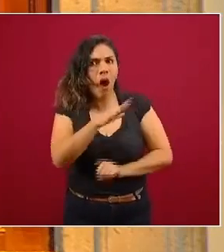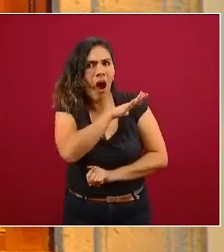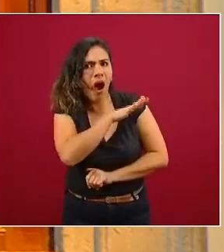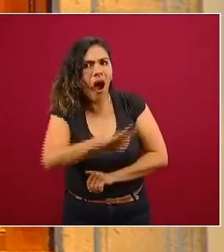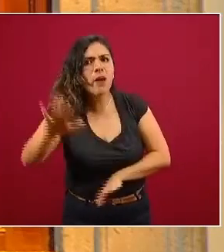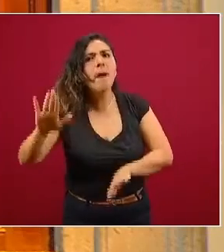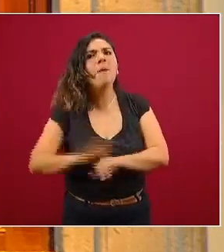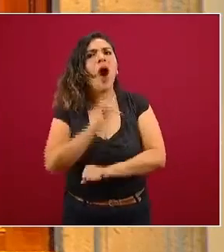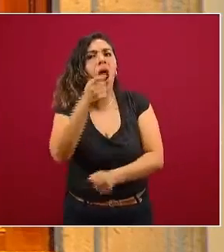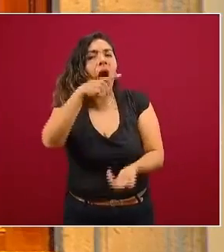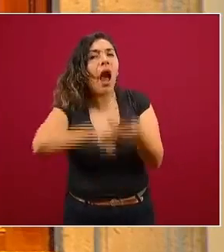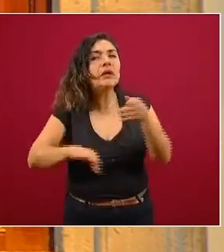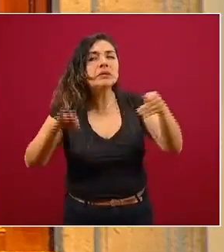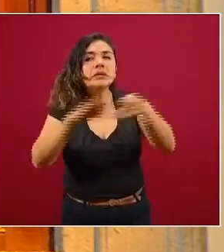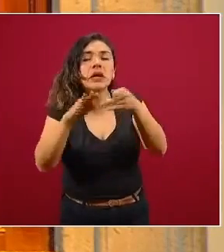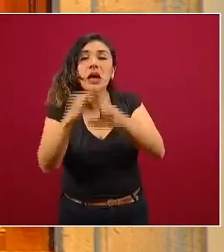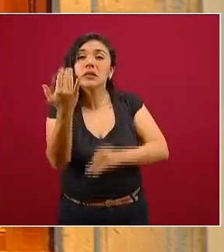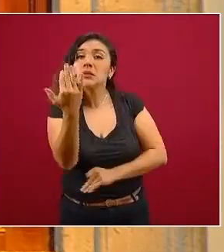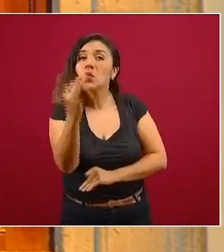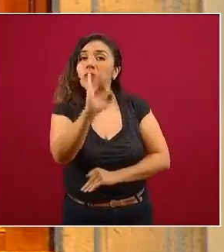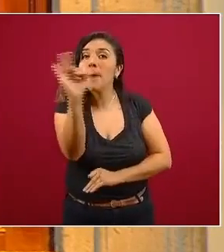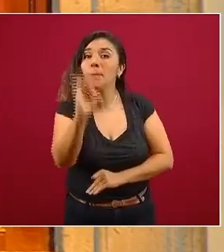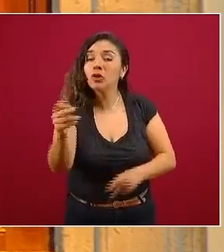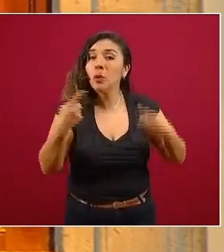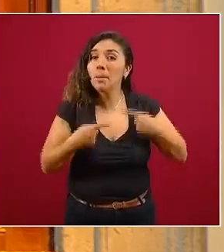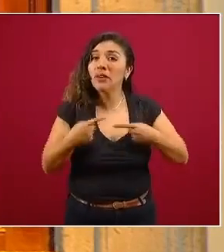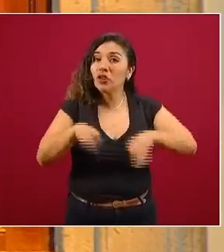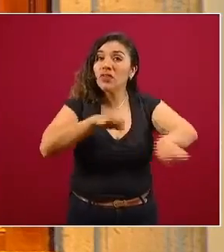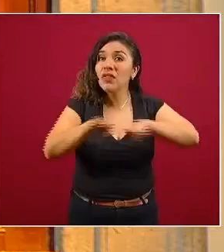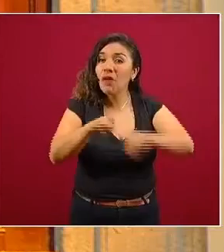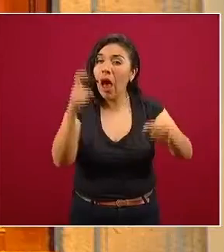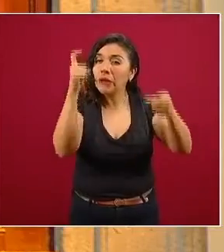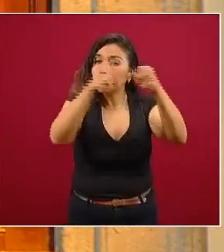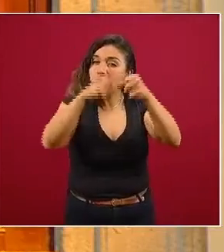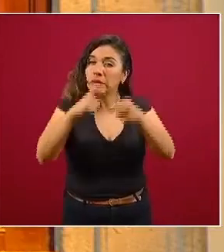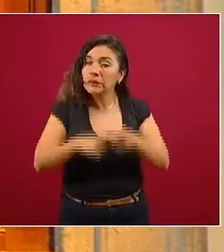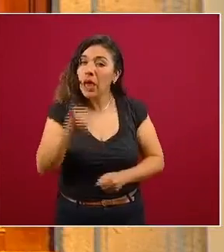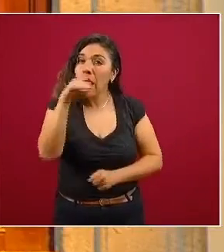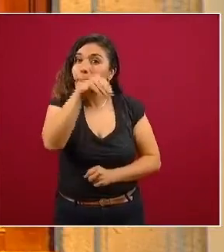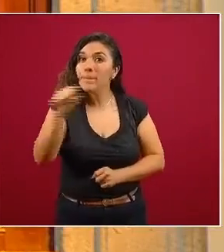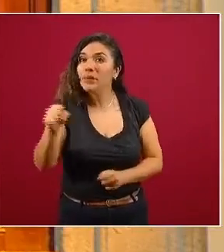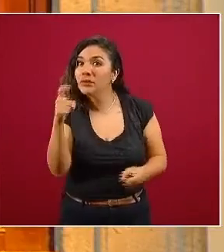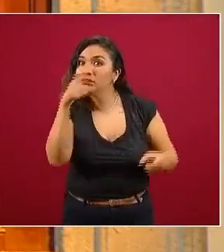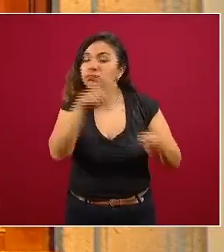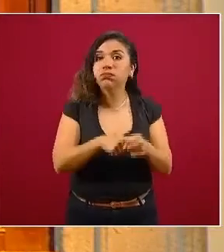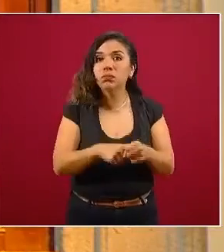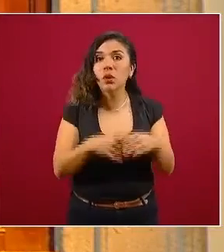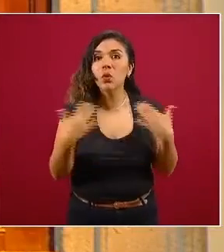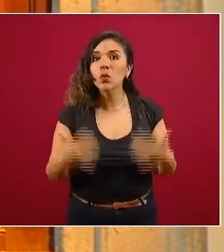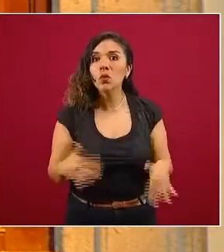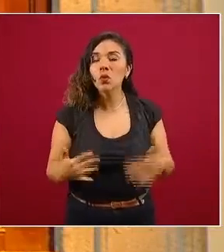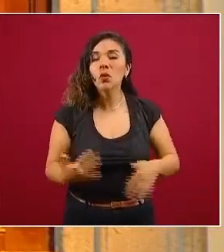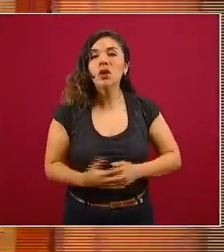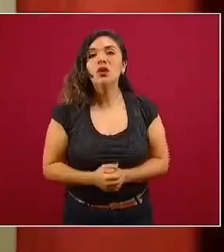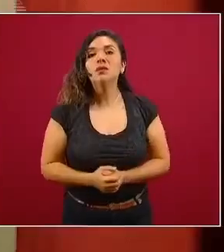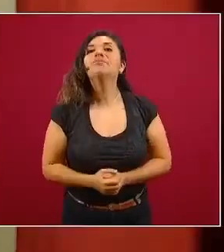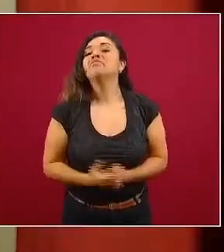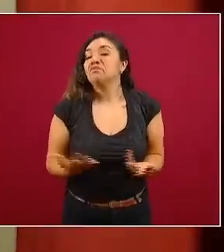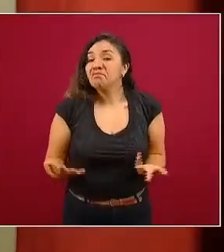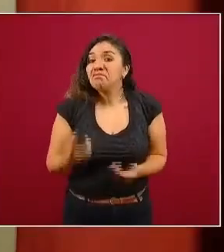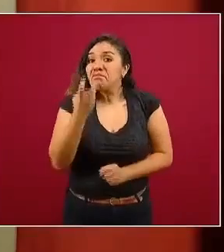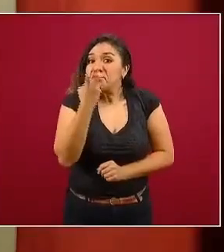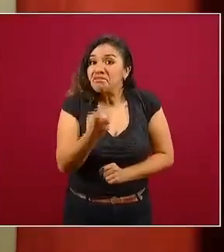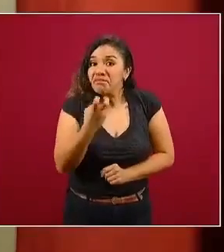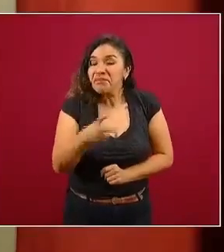porque representa casi el 50% de los trabajadores inscritos en el Instituto Mexicano del Seguro Social.